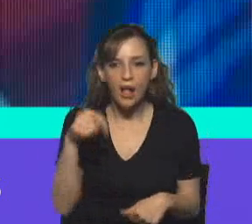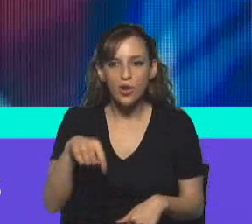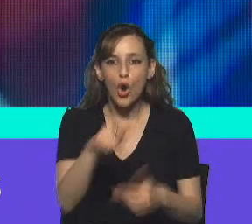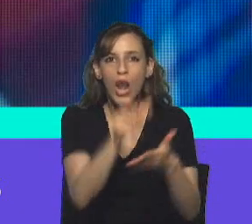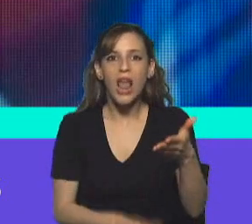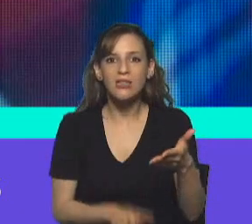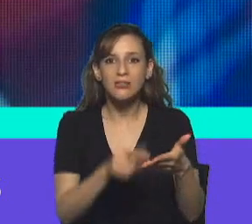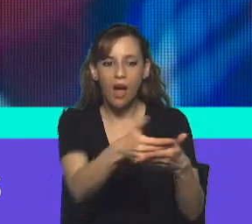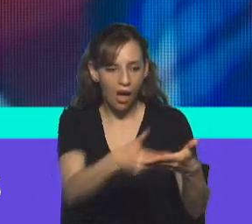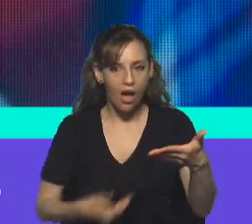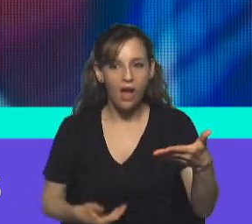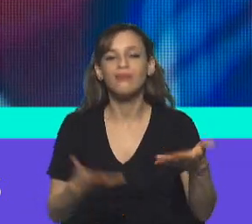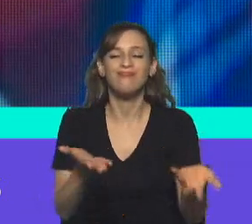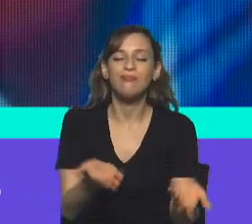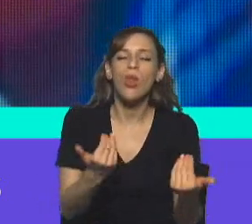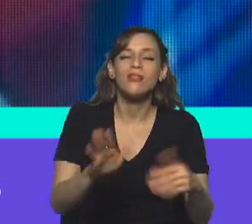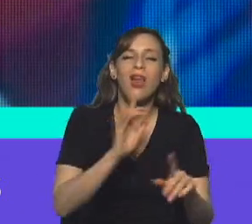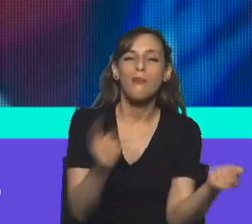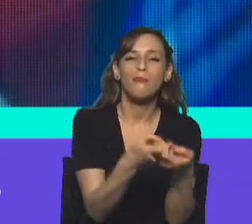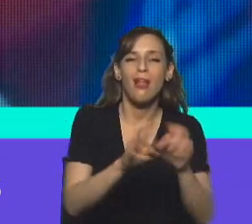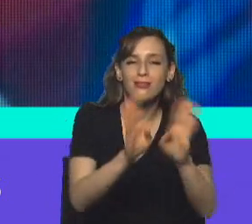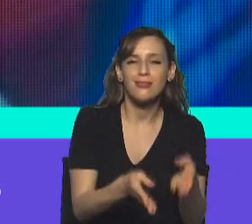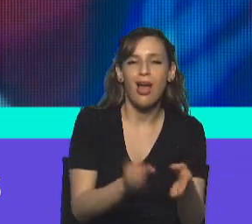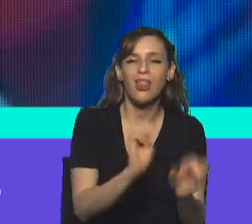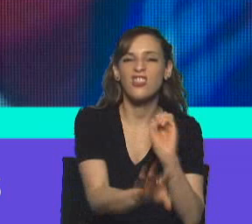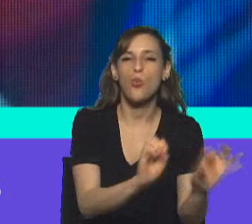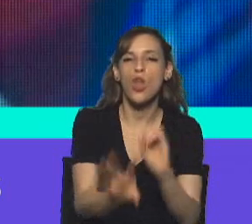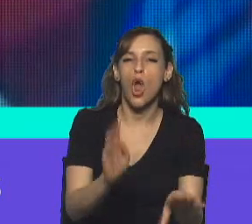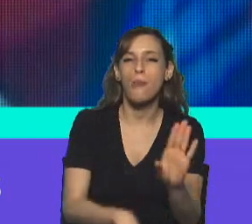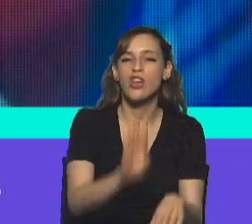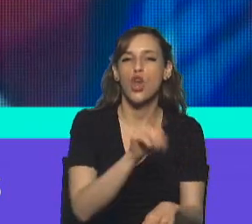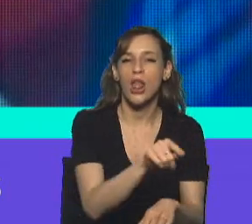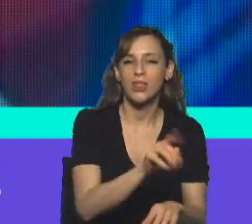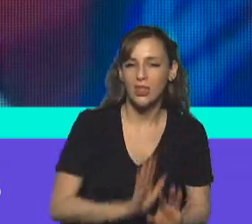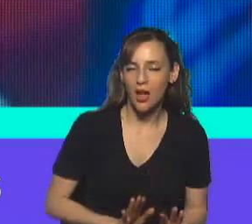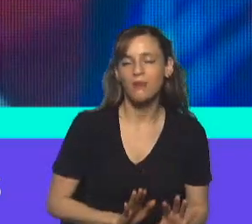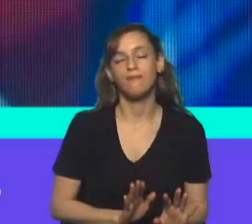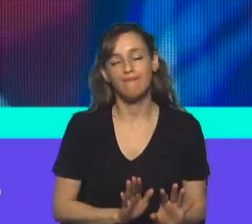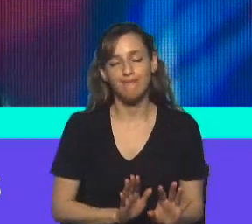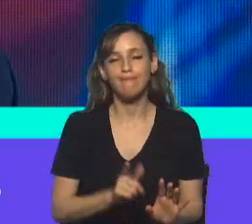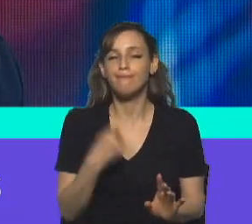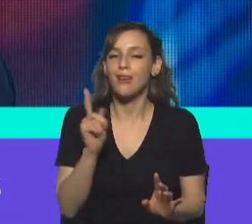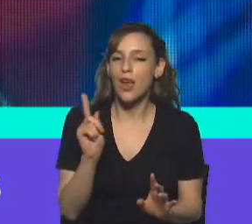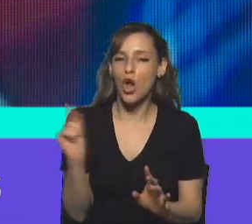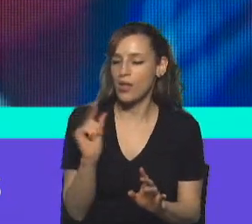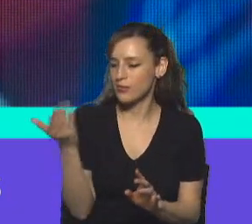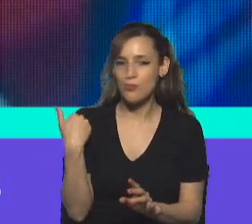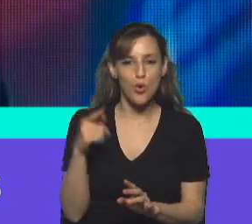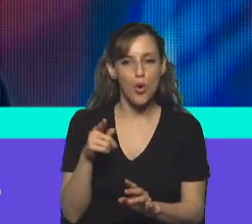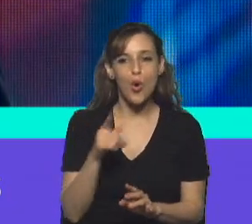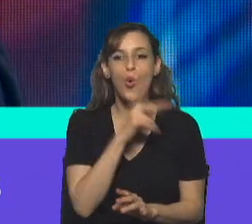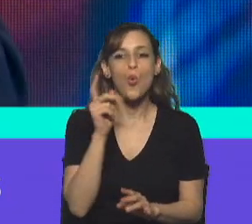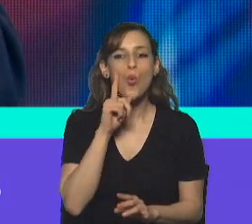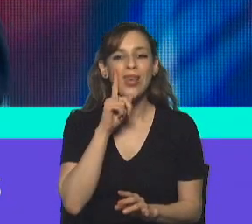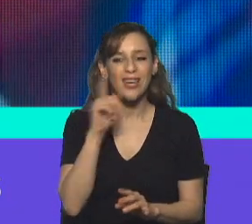esto estamos hablando por el distribuidor mayoristas que efectivamente no conocerían pero hoy el tema hace un rato julián estrada no nos mostraba